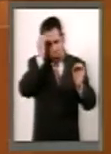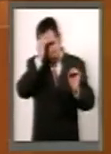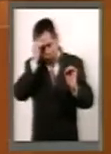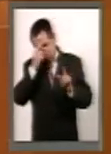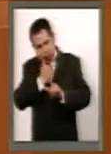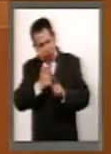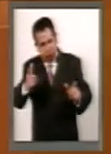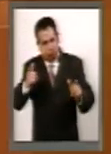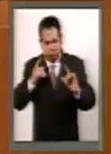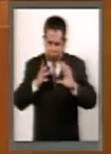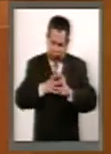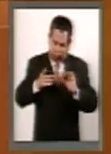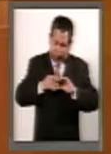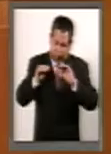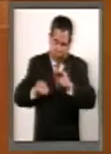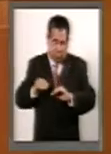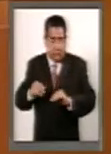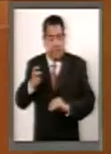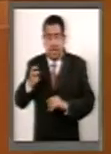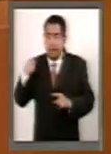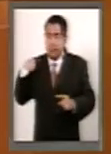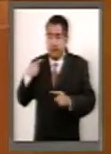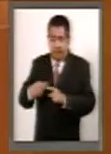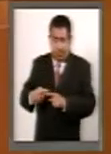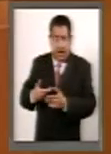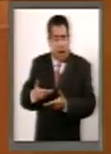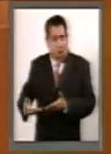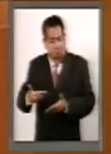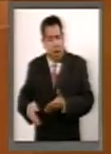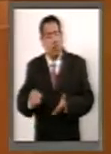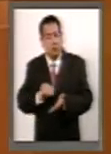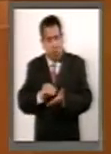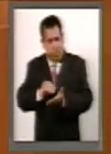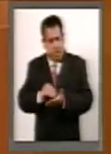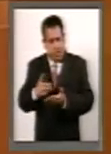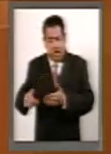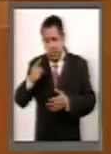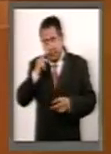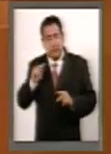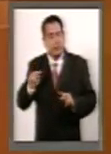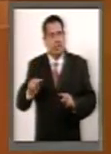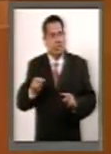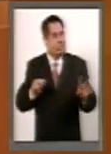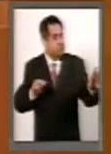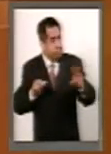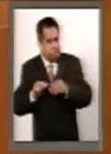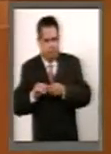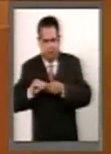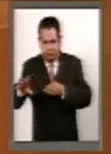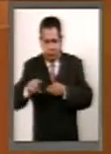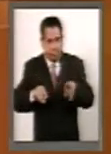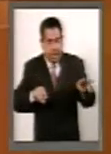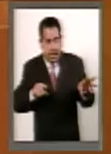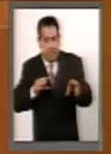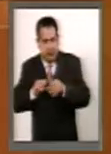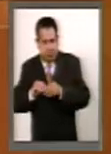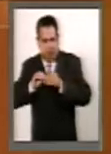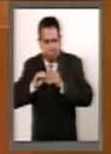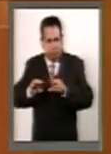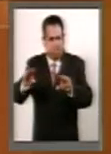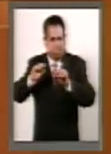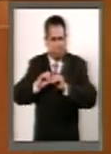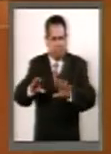objetivo, que desde entonces y hasta nuestros días refleja realidades para ser el